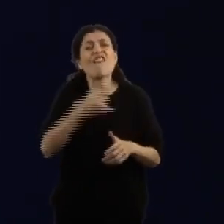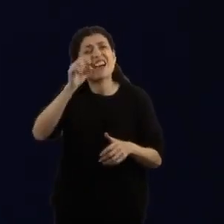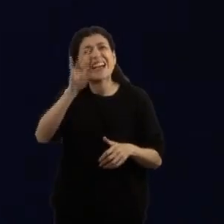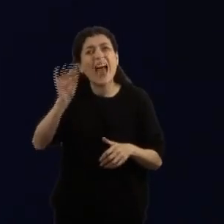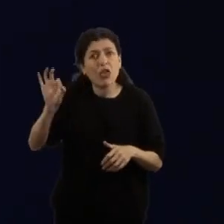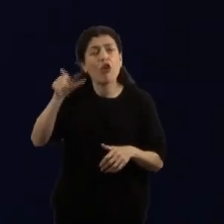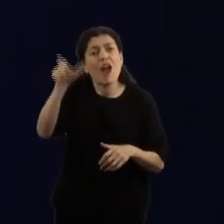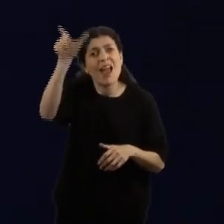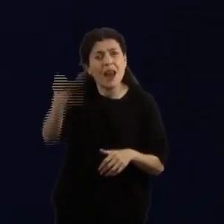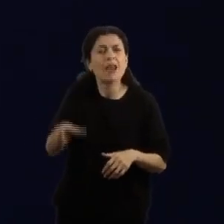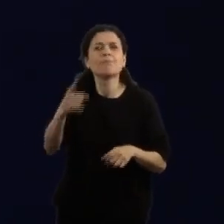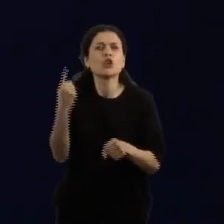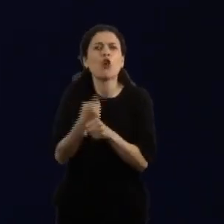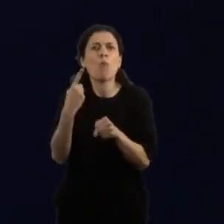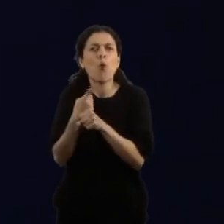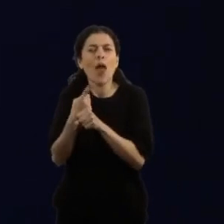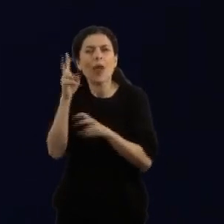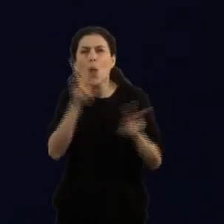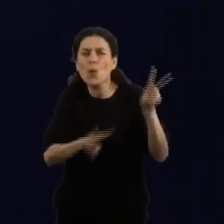no podía alinear algunos